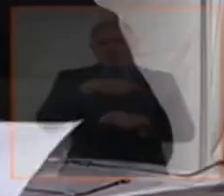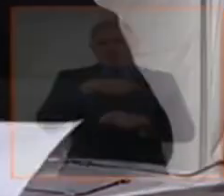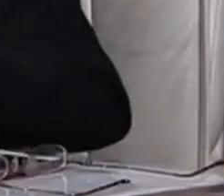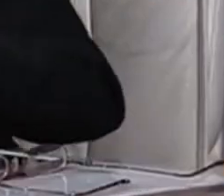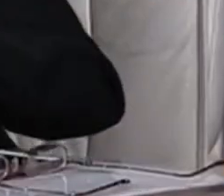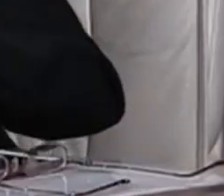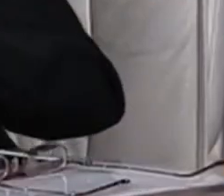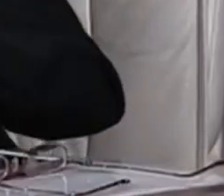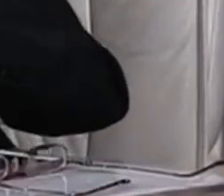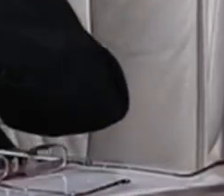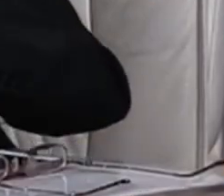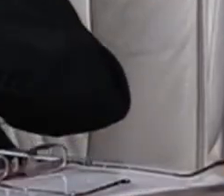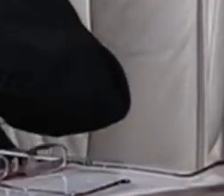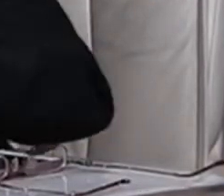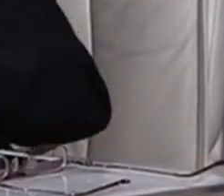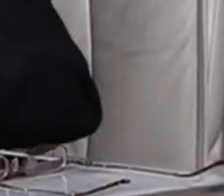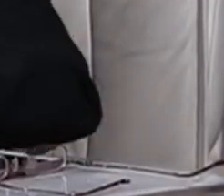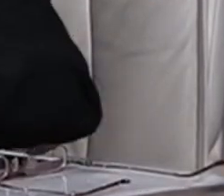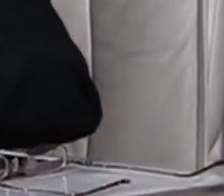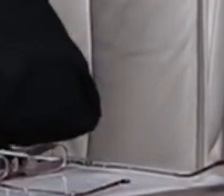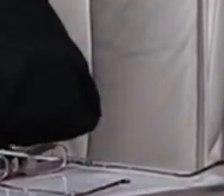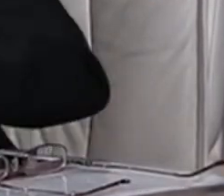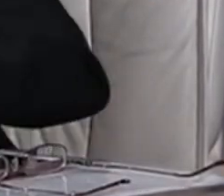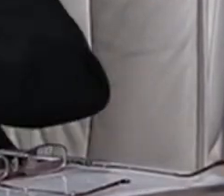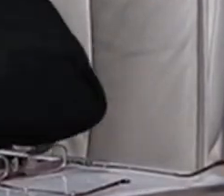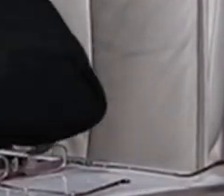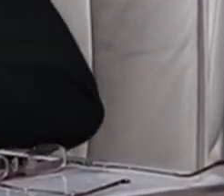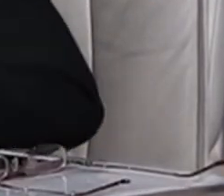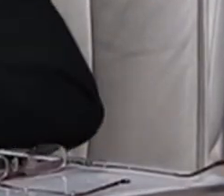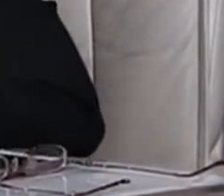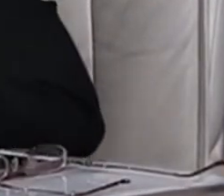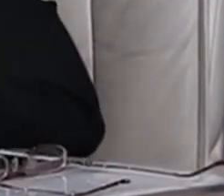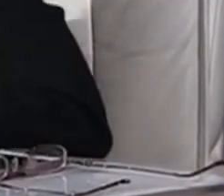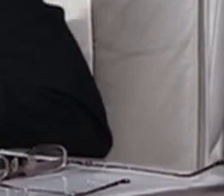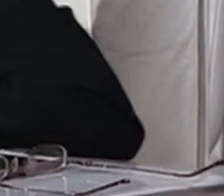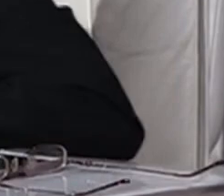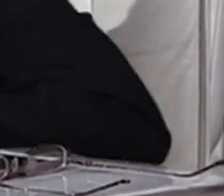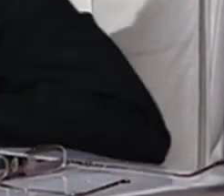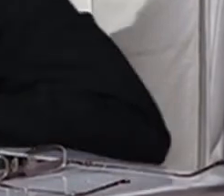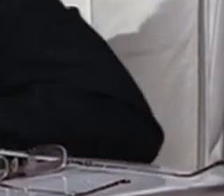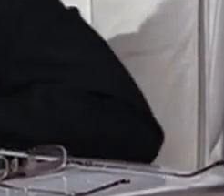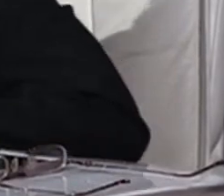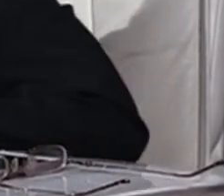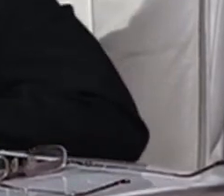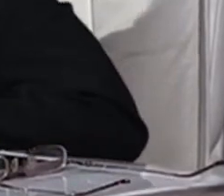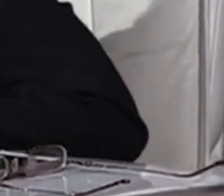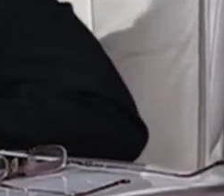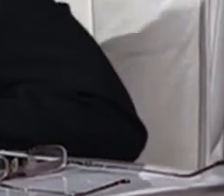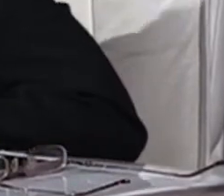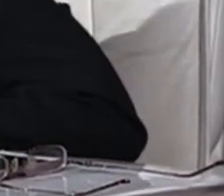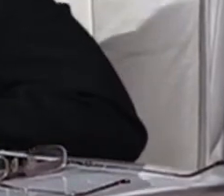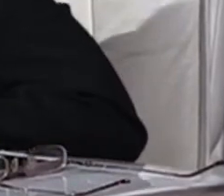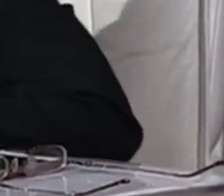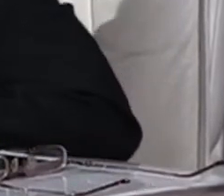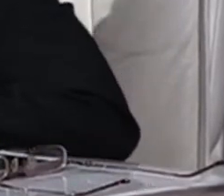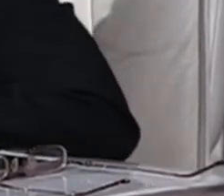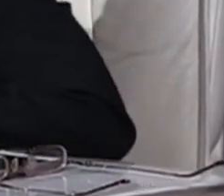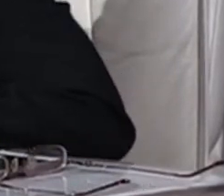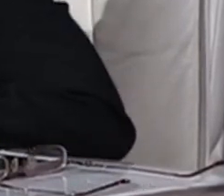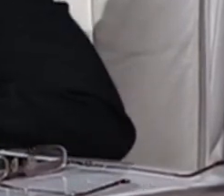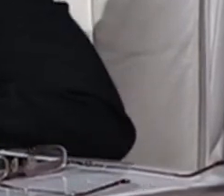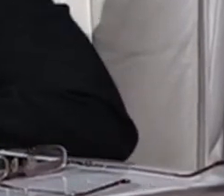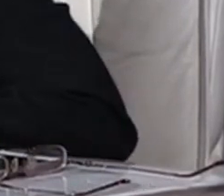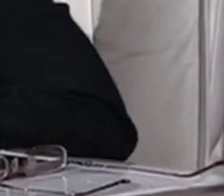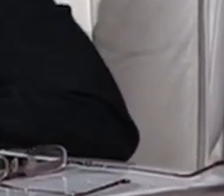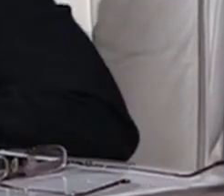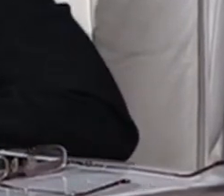cuenta todos estos elementos, nosotros consideramos que podemos proponer todas estas inserciones en el programa de